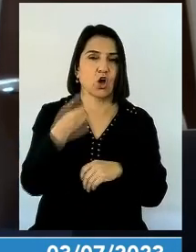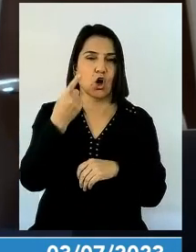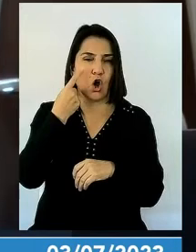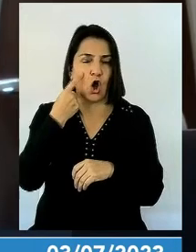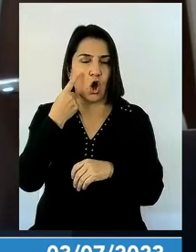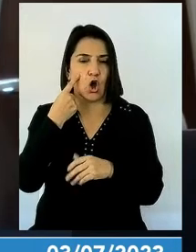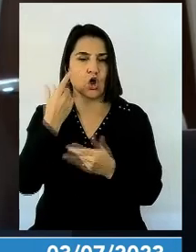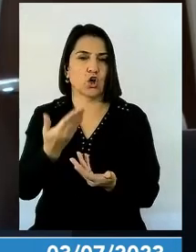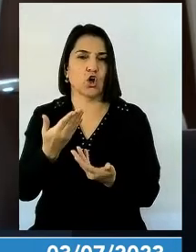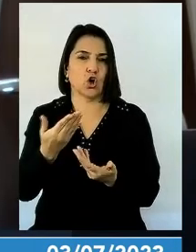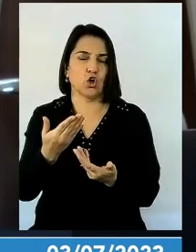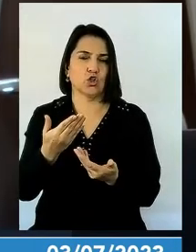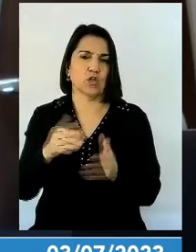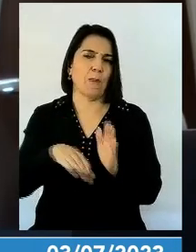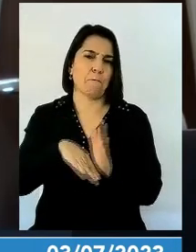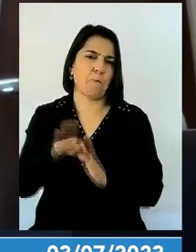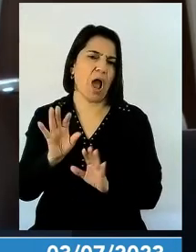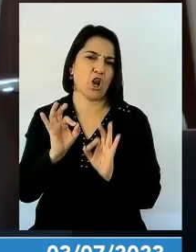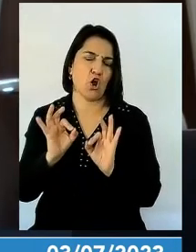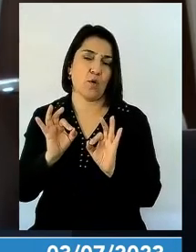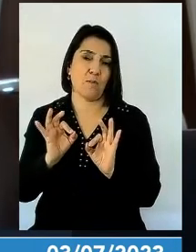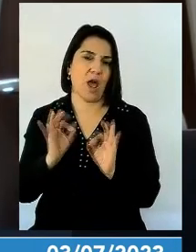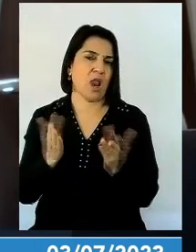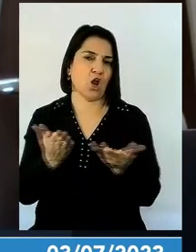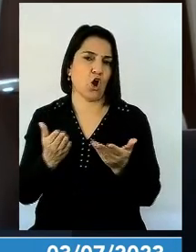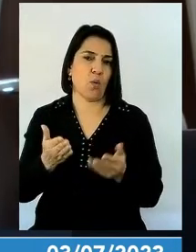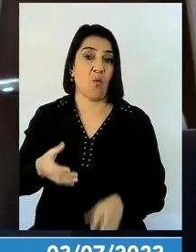corriente, como bastón, sillas de ruedas,